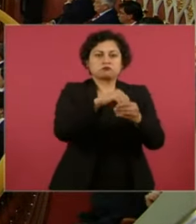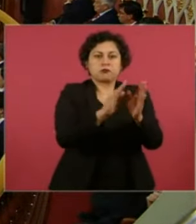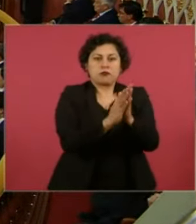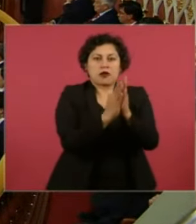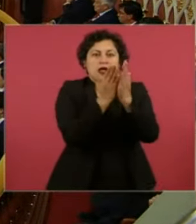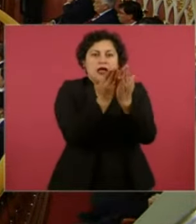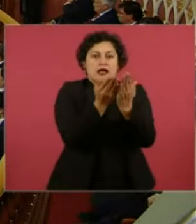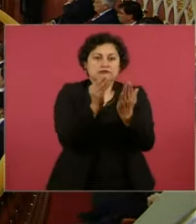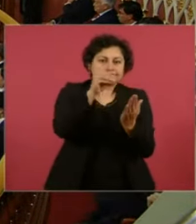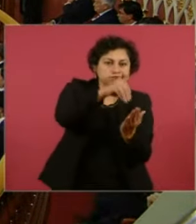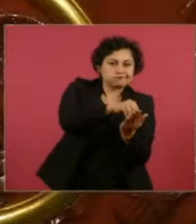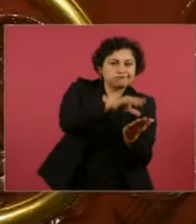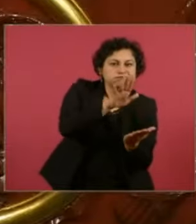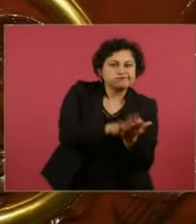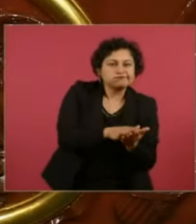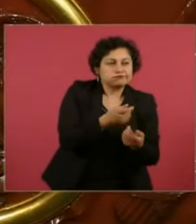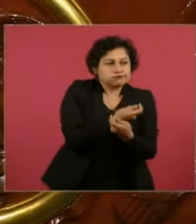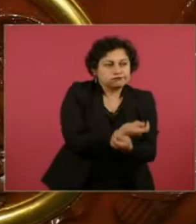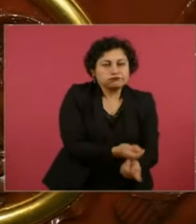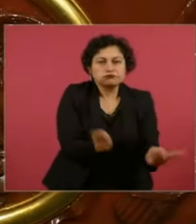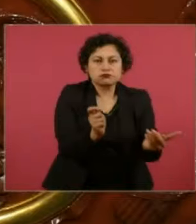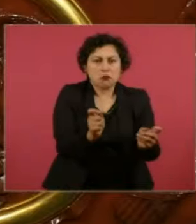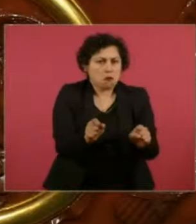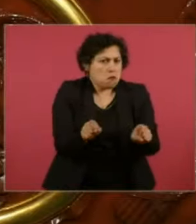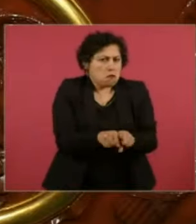a la Constitución de